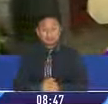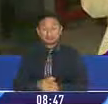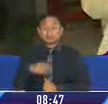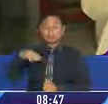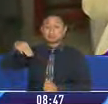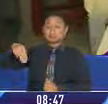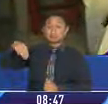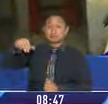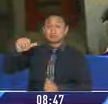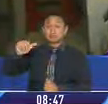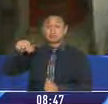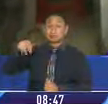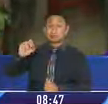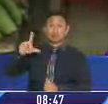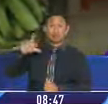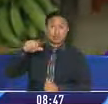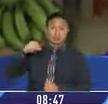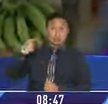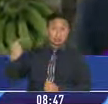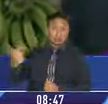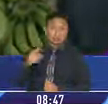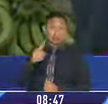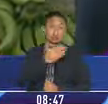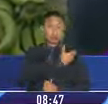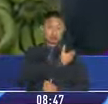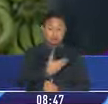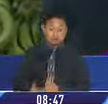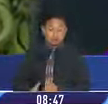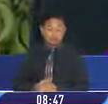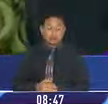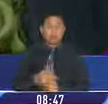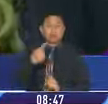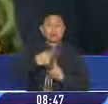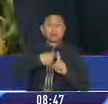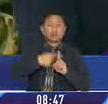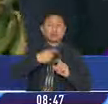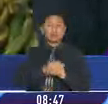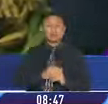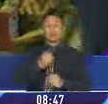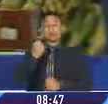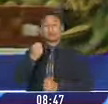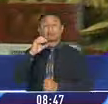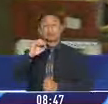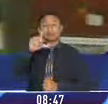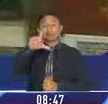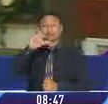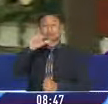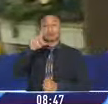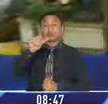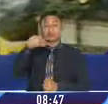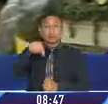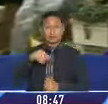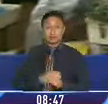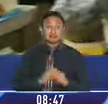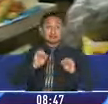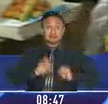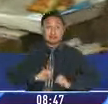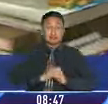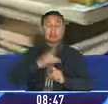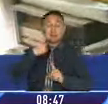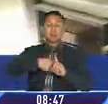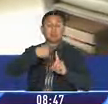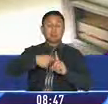que es el vicepresidente del mercado, decirles también que el mercado de Solanda está renovado, está súper lindo y está participando en uno de los